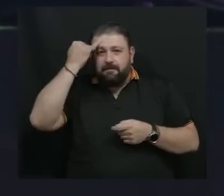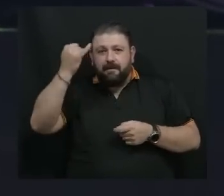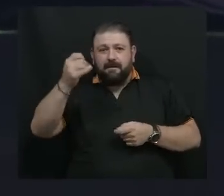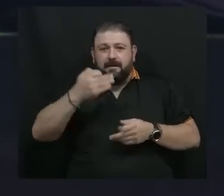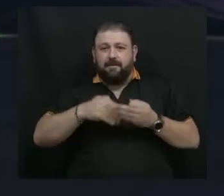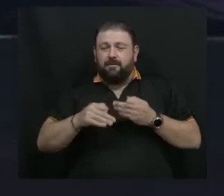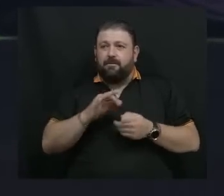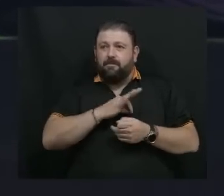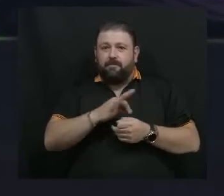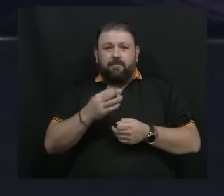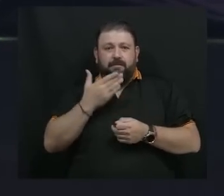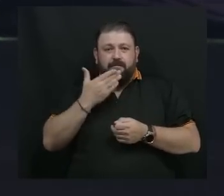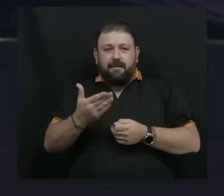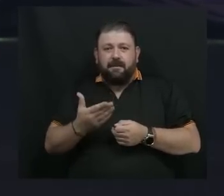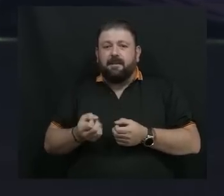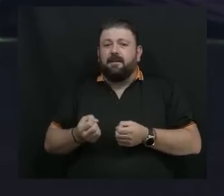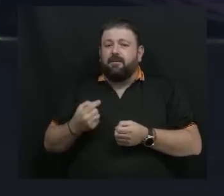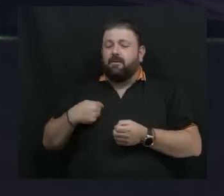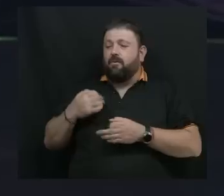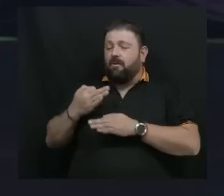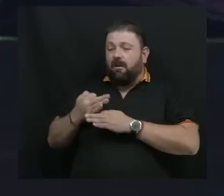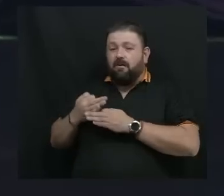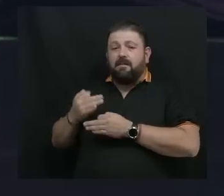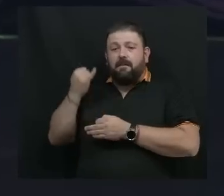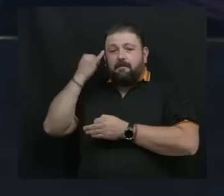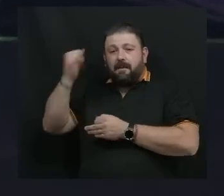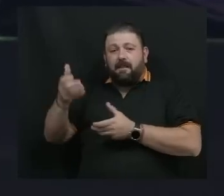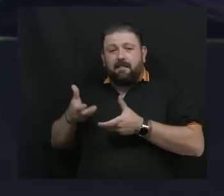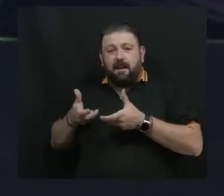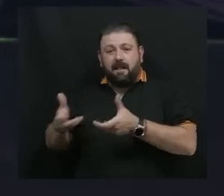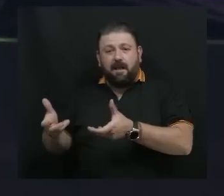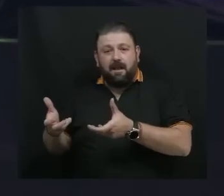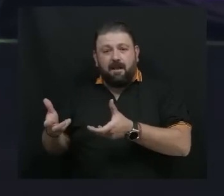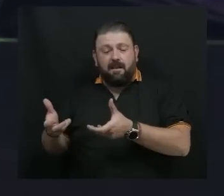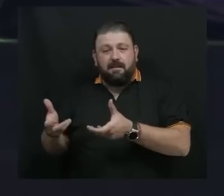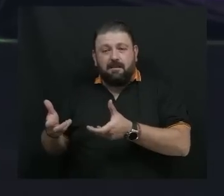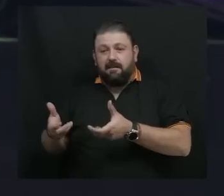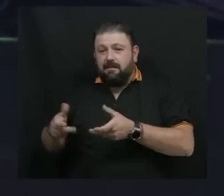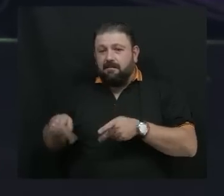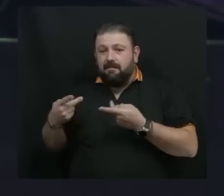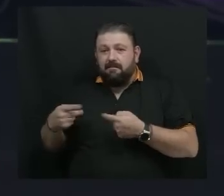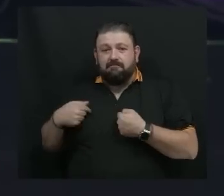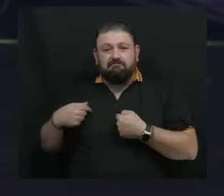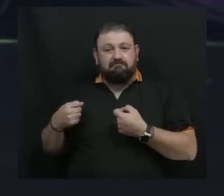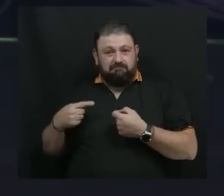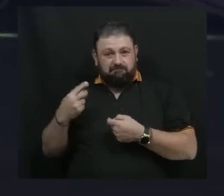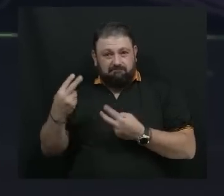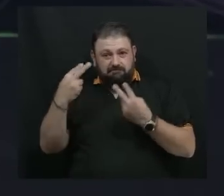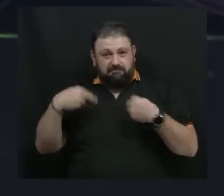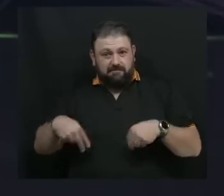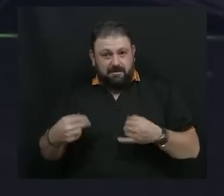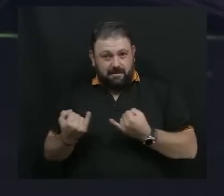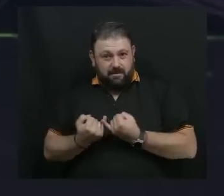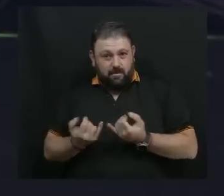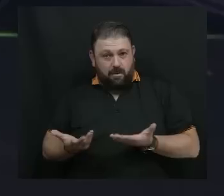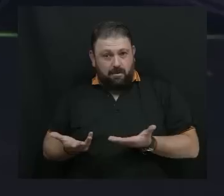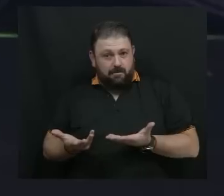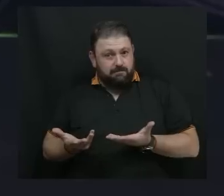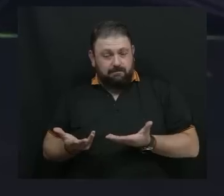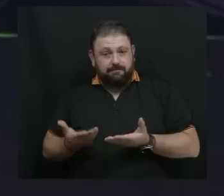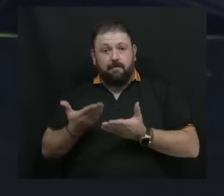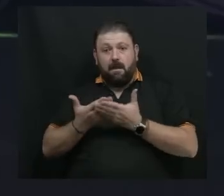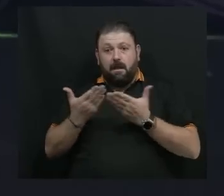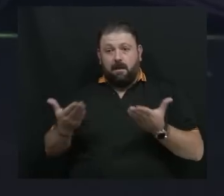en la calle? ¿Cuánto dinero estaría generando? ¿Cómo estaría hoy? ¿Y a cuántas personas podría ayudar a